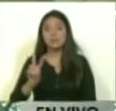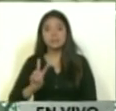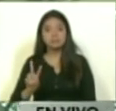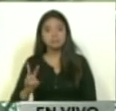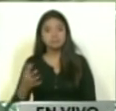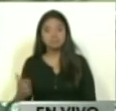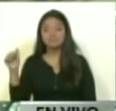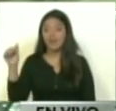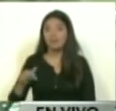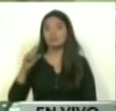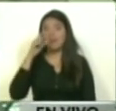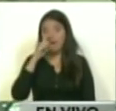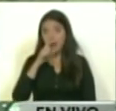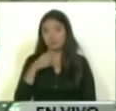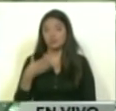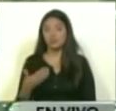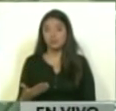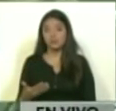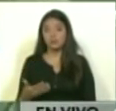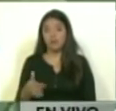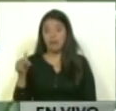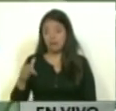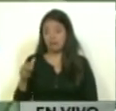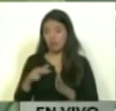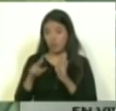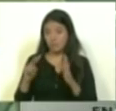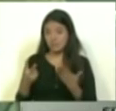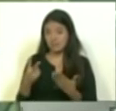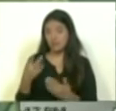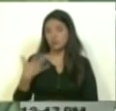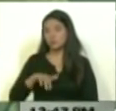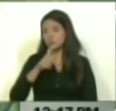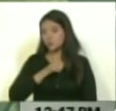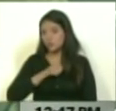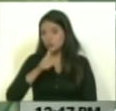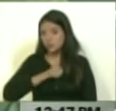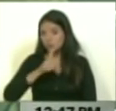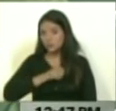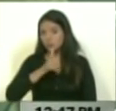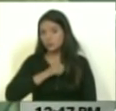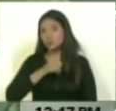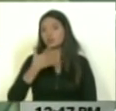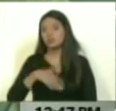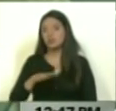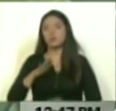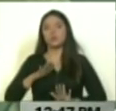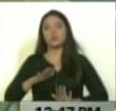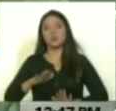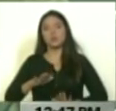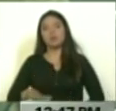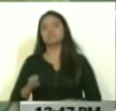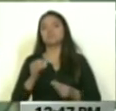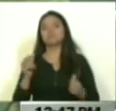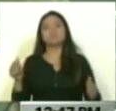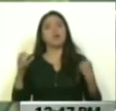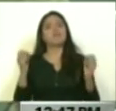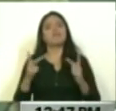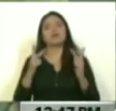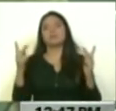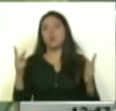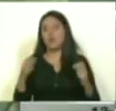este año yo puedo decir, bueno, ha soportado, ha resistido y vamos saliendo victoriosos, vamos saliendo